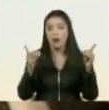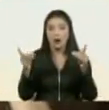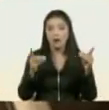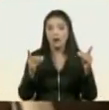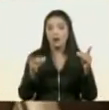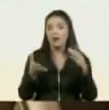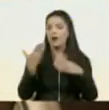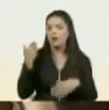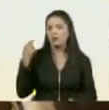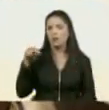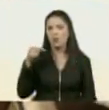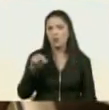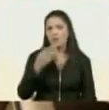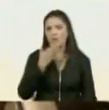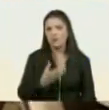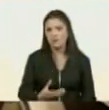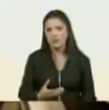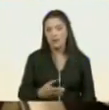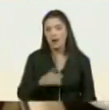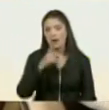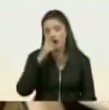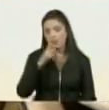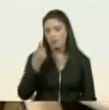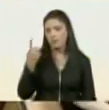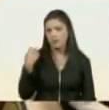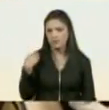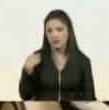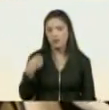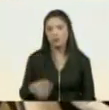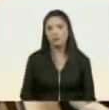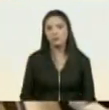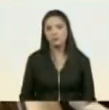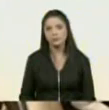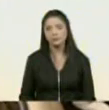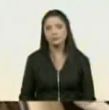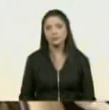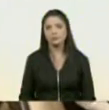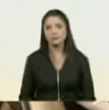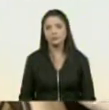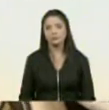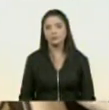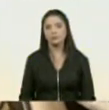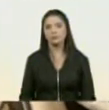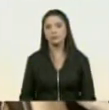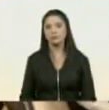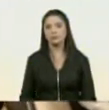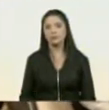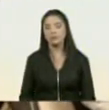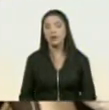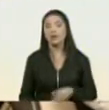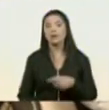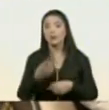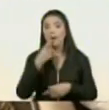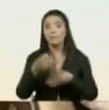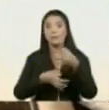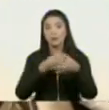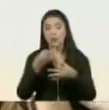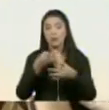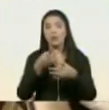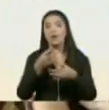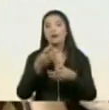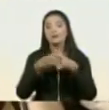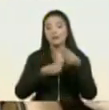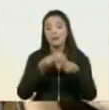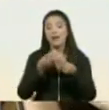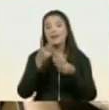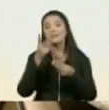noviembre y el mes de diciembre del año pasado, del año 2016, donde se señaló que se realizaría en el segundo semestre del